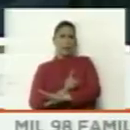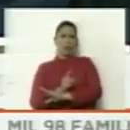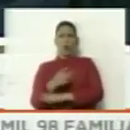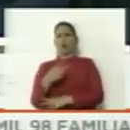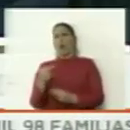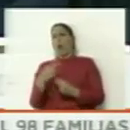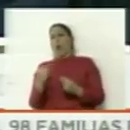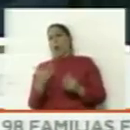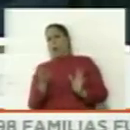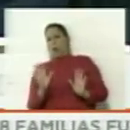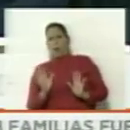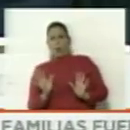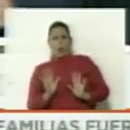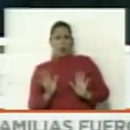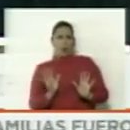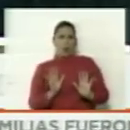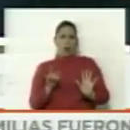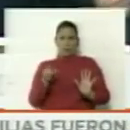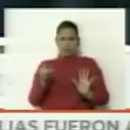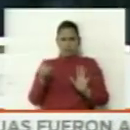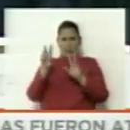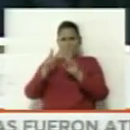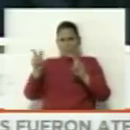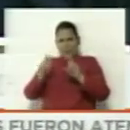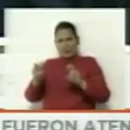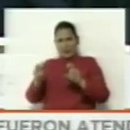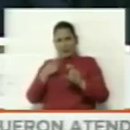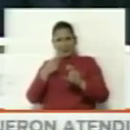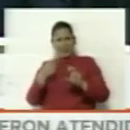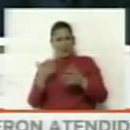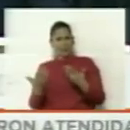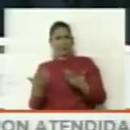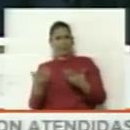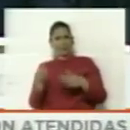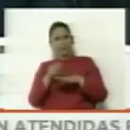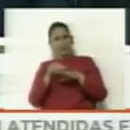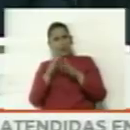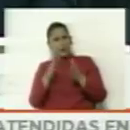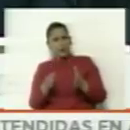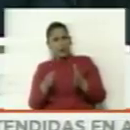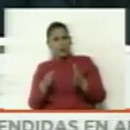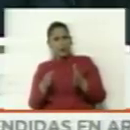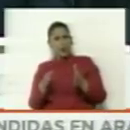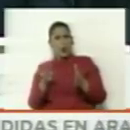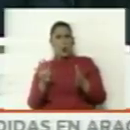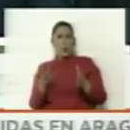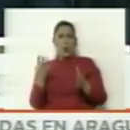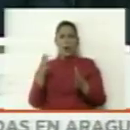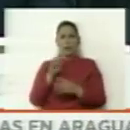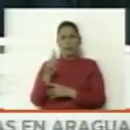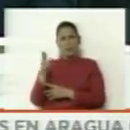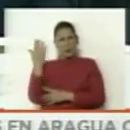no, esto será investigado. Exactamente lo que decía cuando era ministro en la Cuarta República.